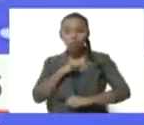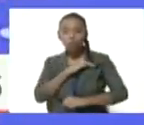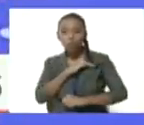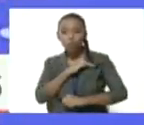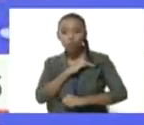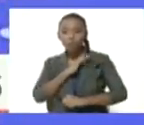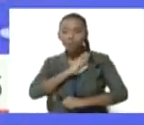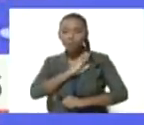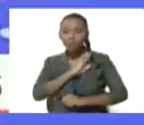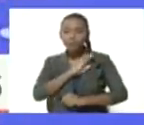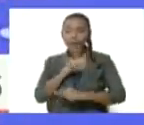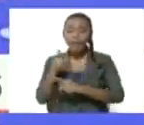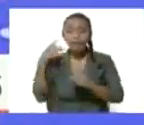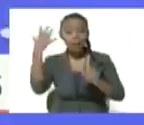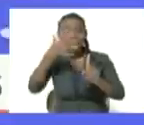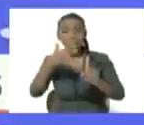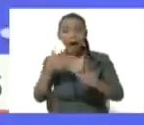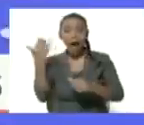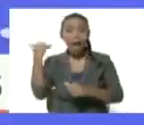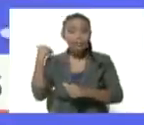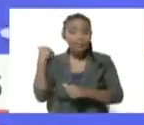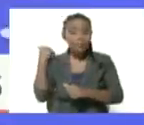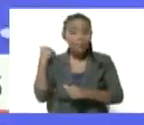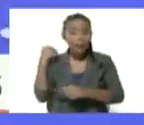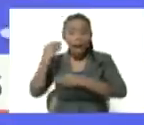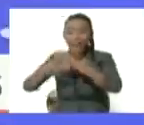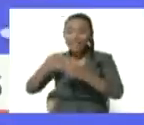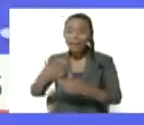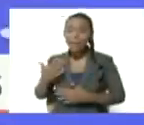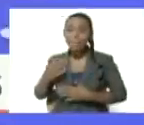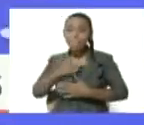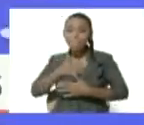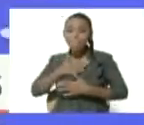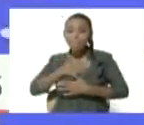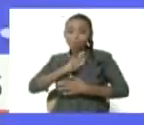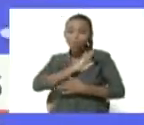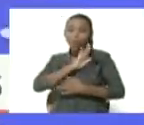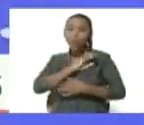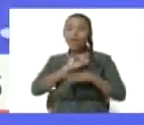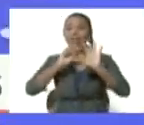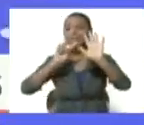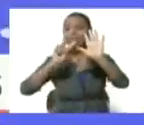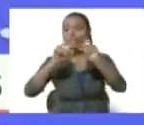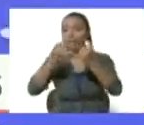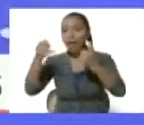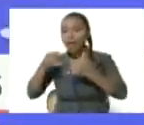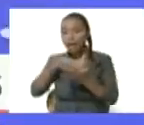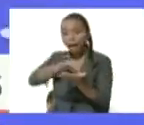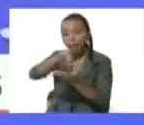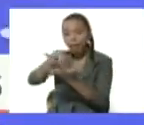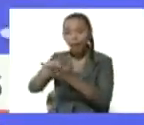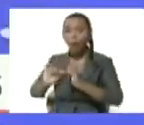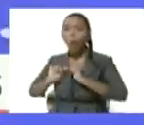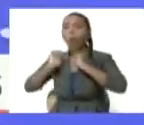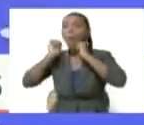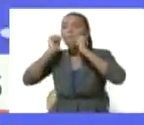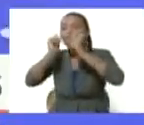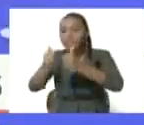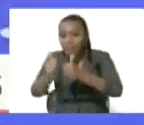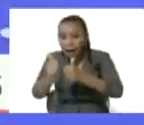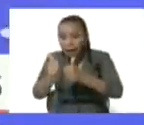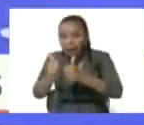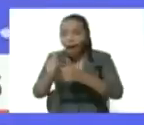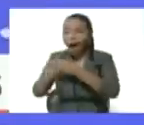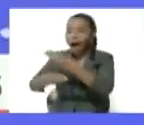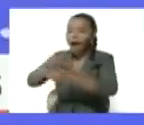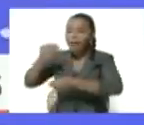que ver con esa instrucción que usted nos dio de hacer nuestras las 7 líneas estratégicas y comenzar a delinear los planes de